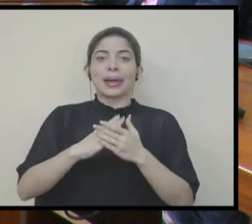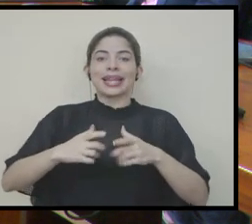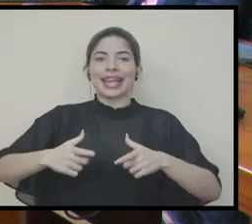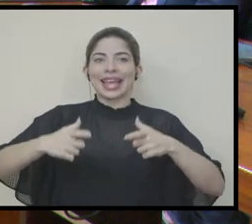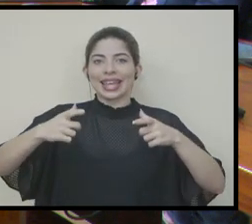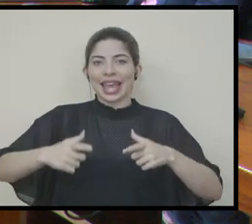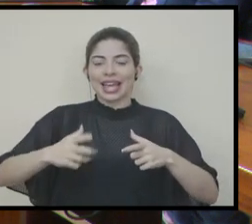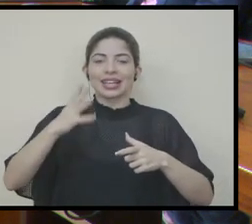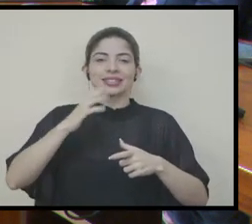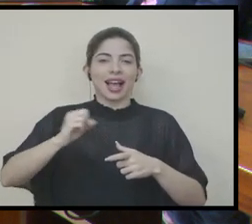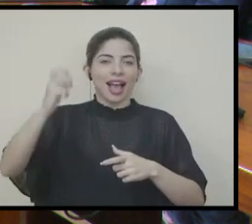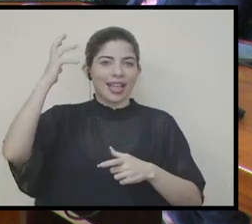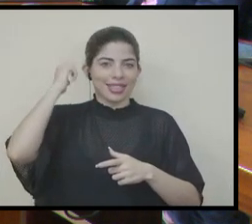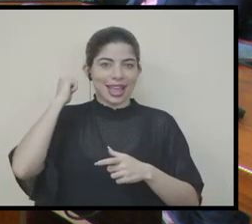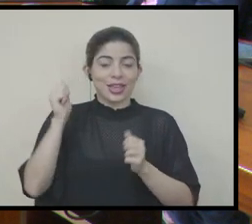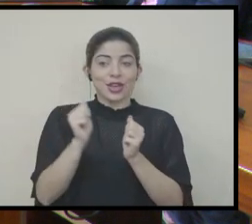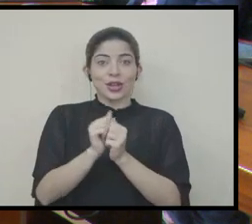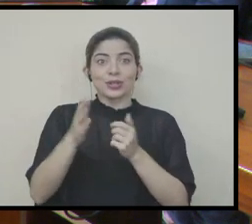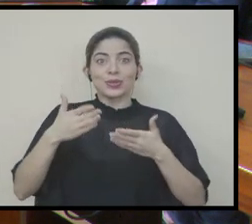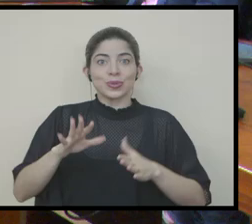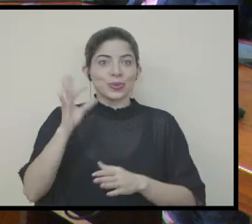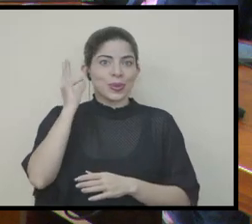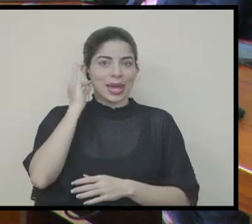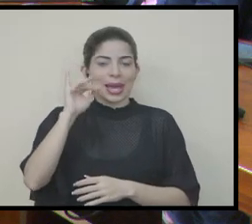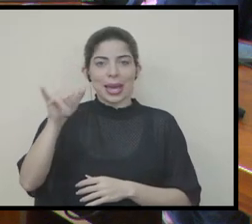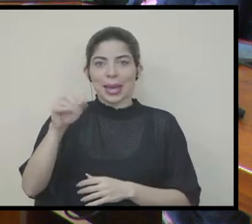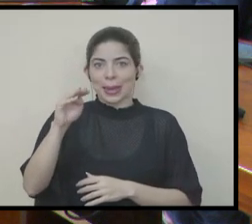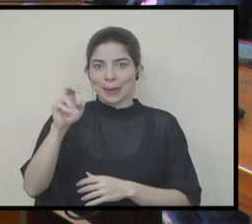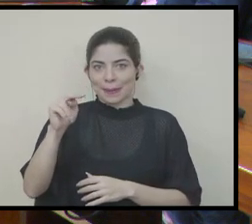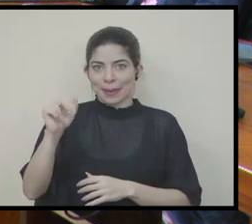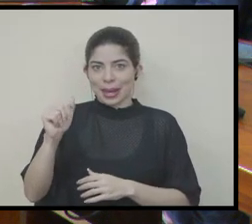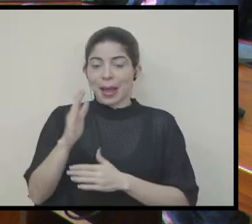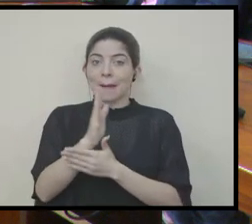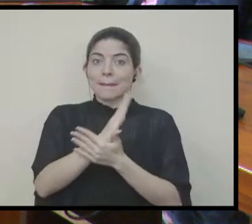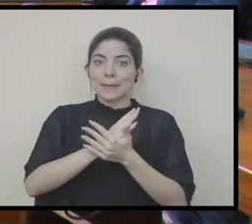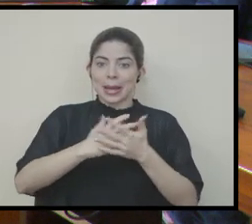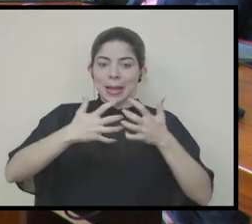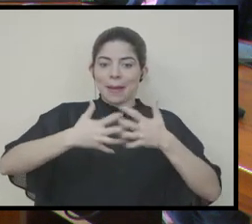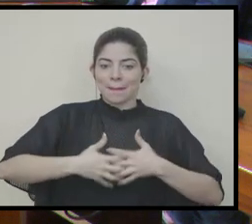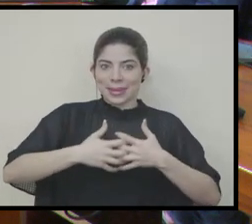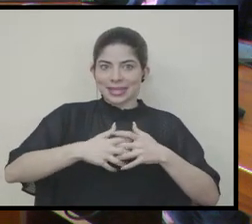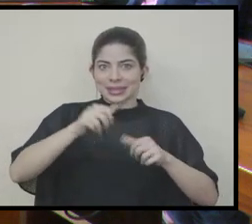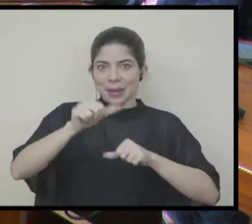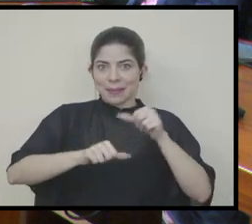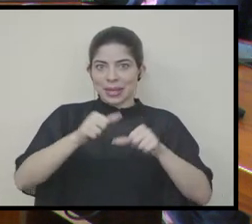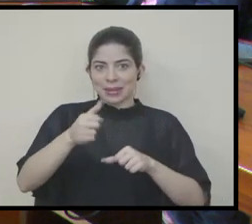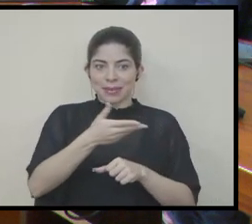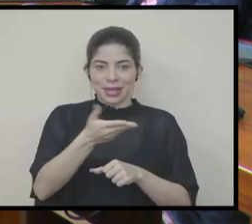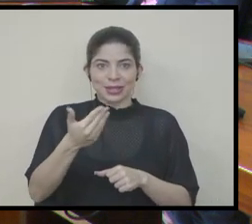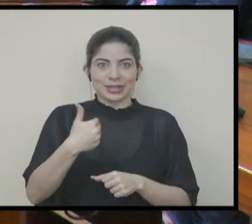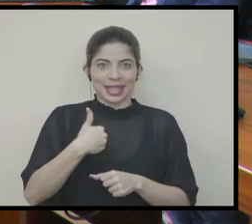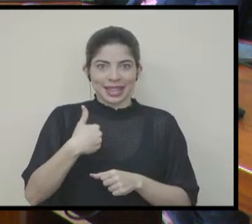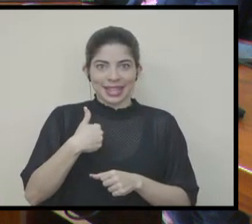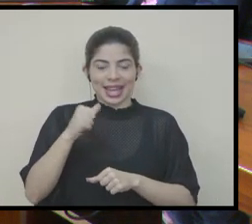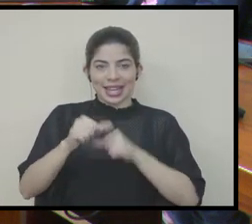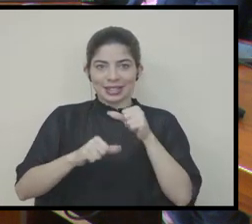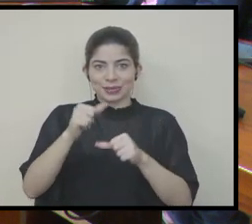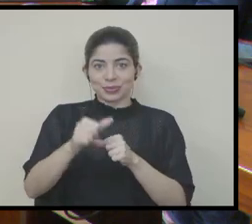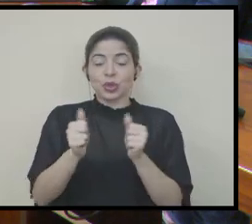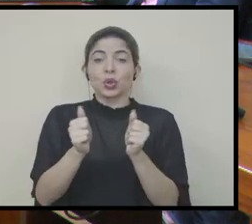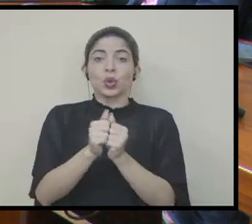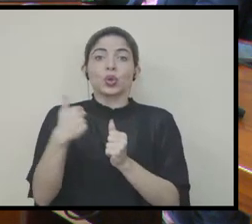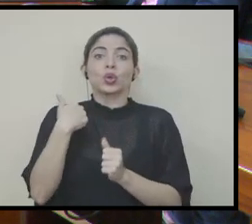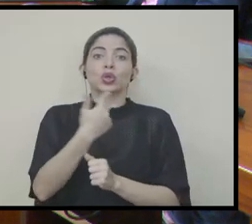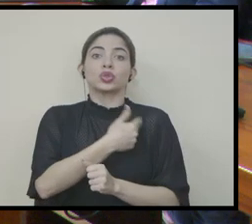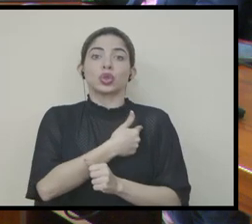hija Jimena, que la acompaña y es parte de la empresa y el emprendimiento que ellas llevan adelante. Nos